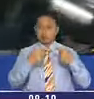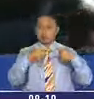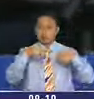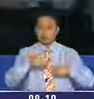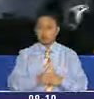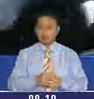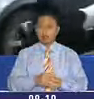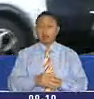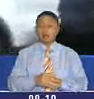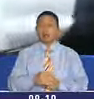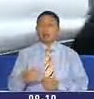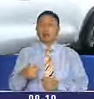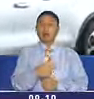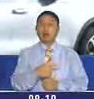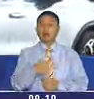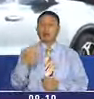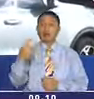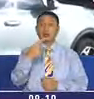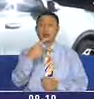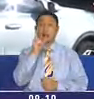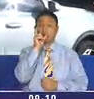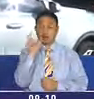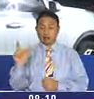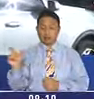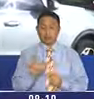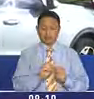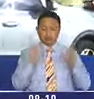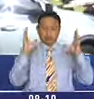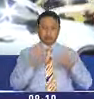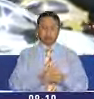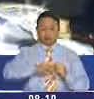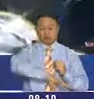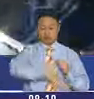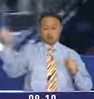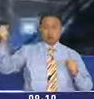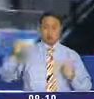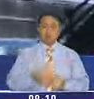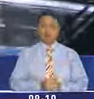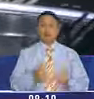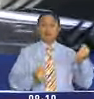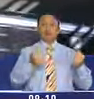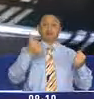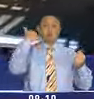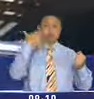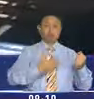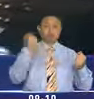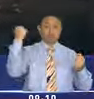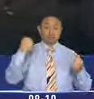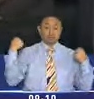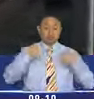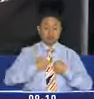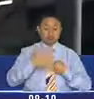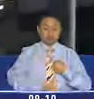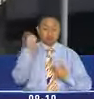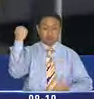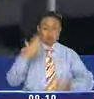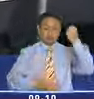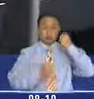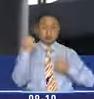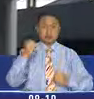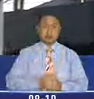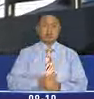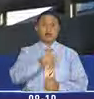se rompen los cristales con los llamados bujiazos, se extraen los celulares, las maletas, todas las pertenencias